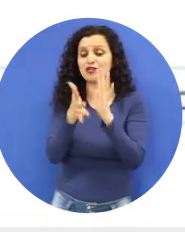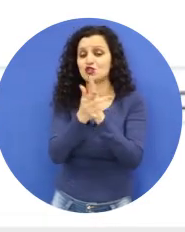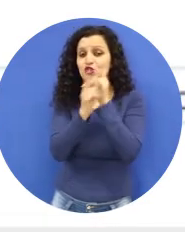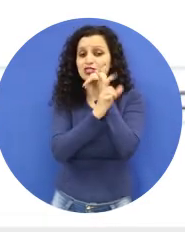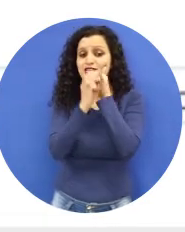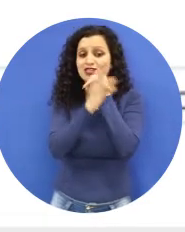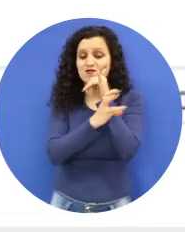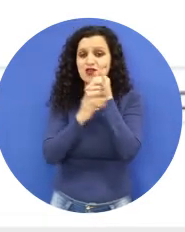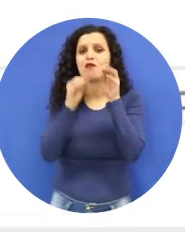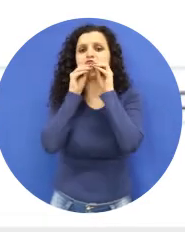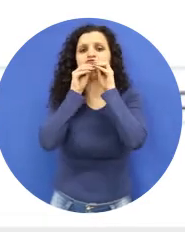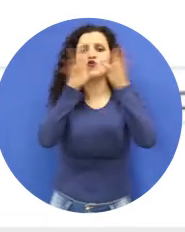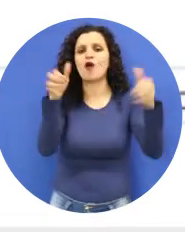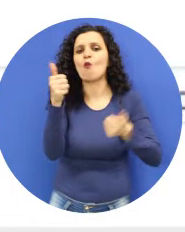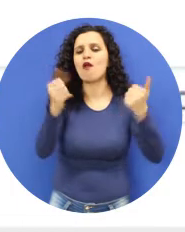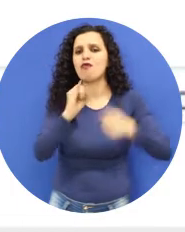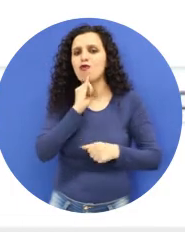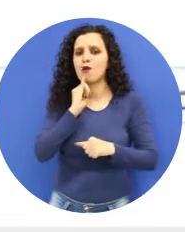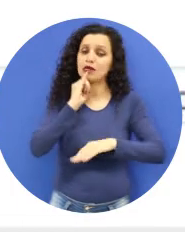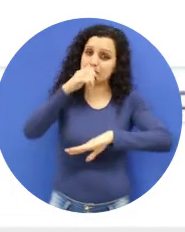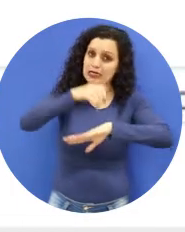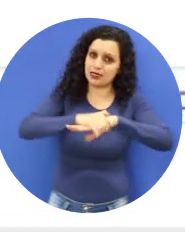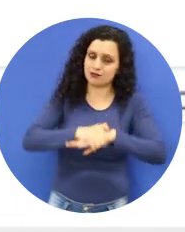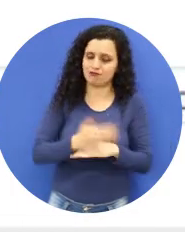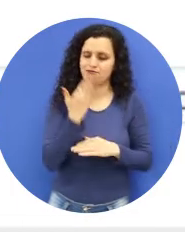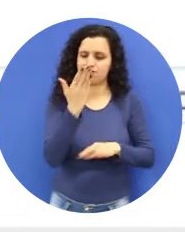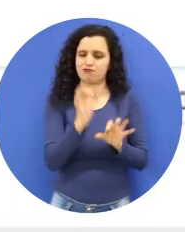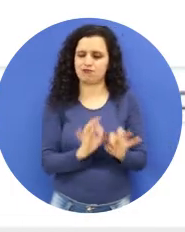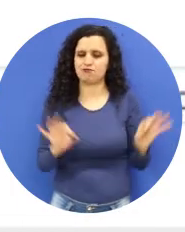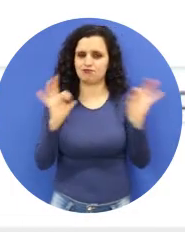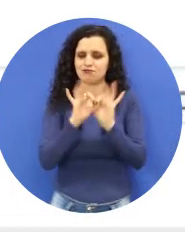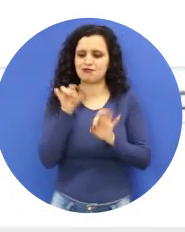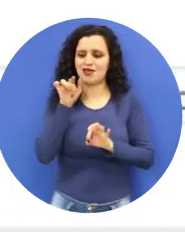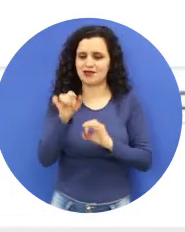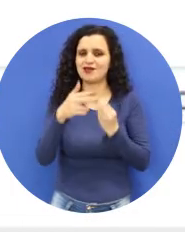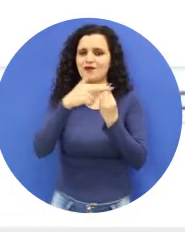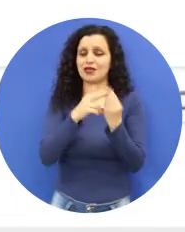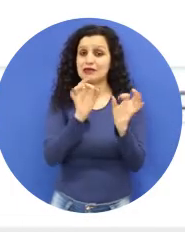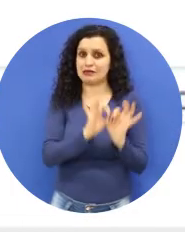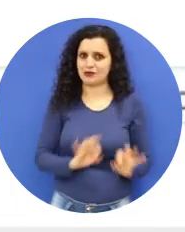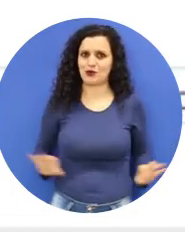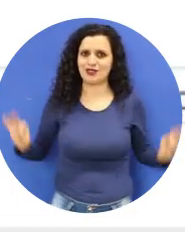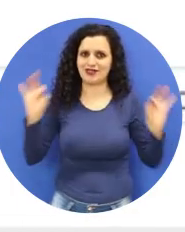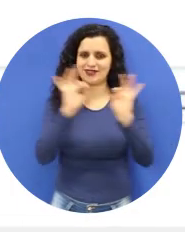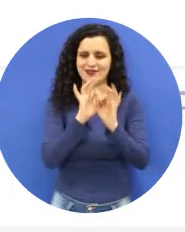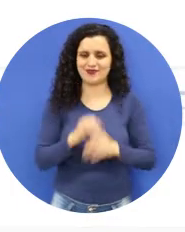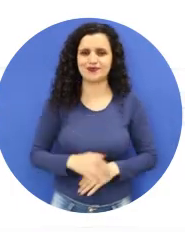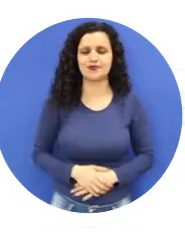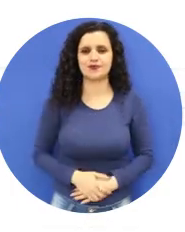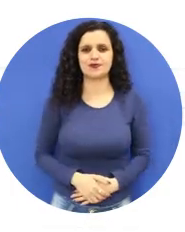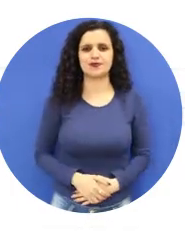información científica está publicada en inglés, por ello la importancia de esta herramienta.